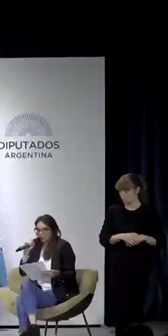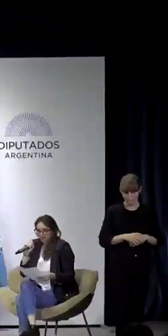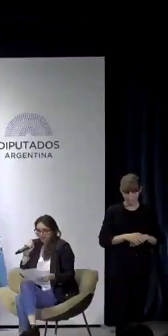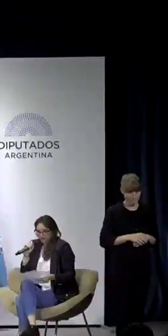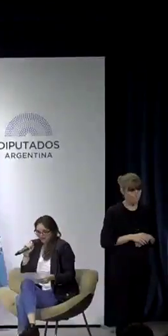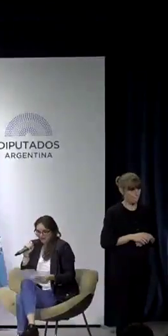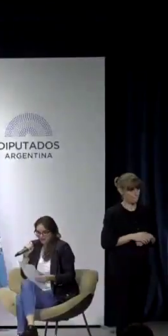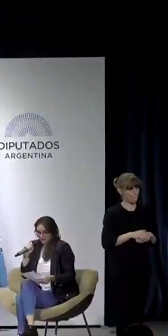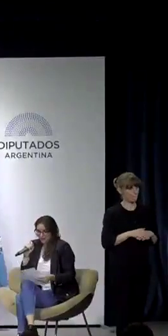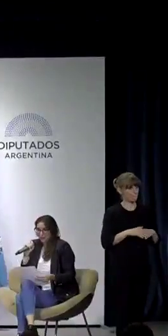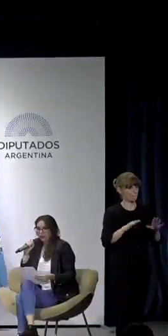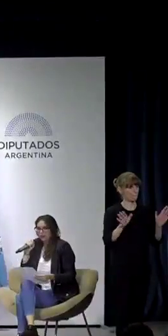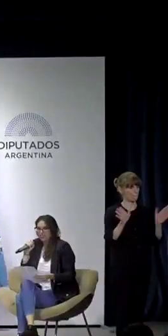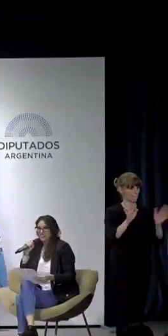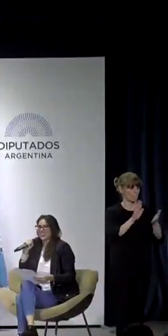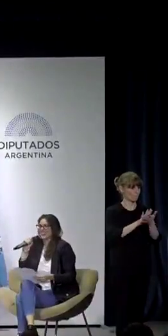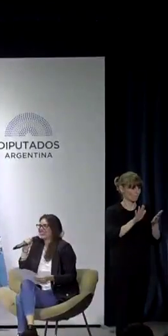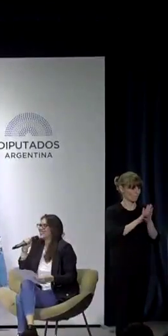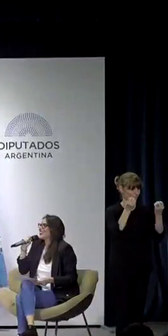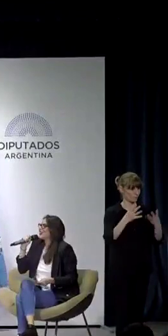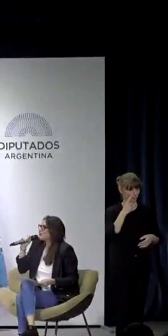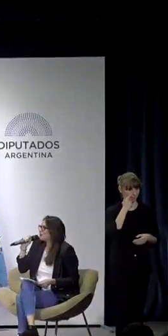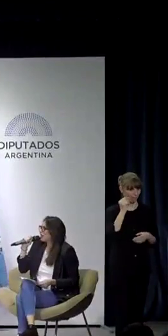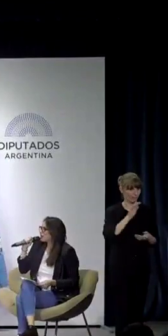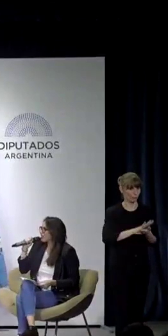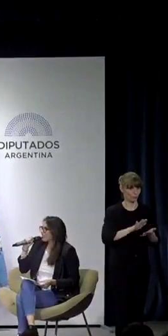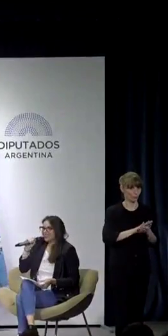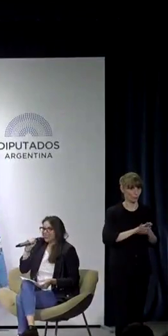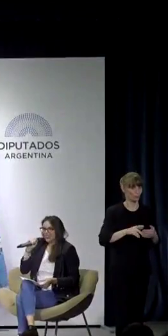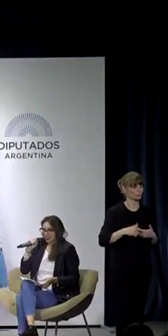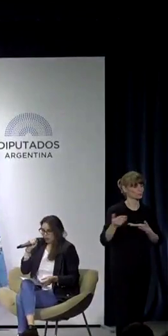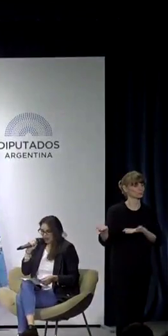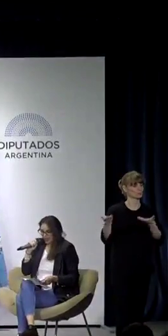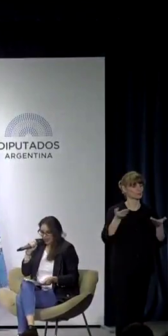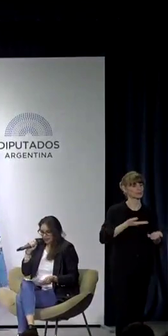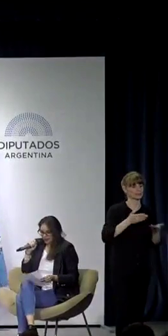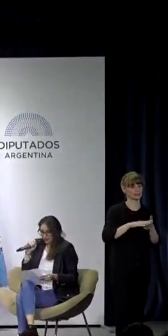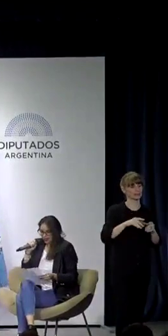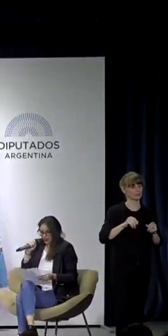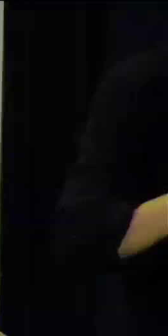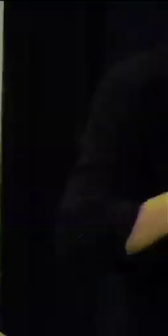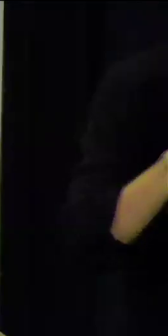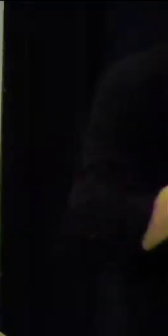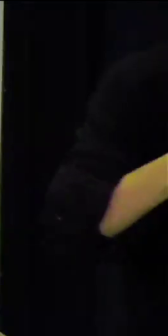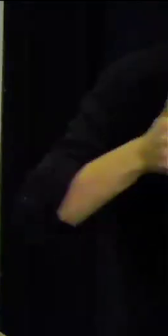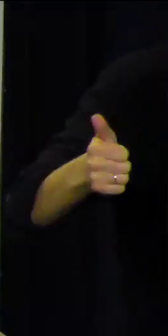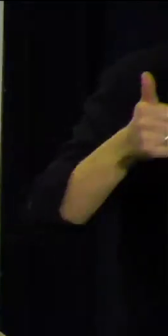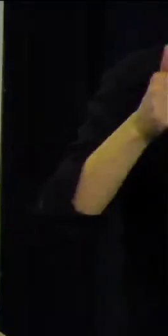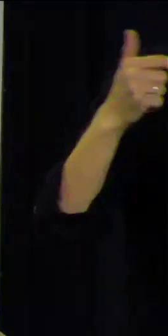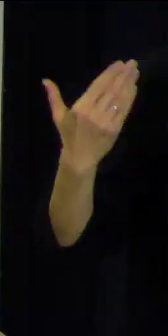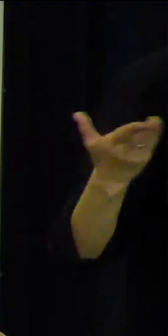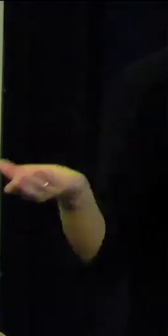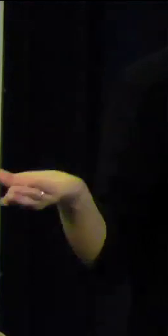Hola, de nuevo buenos días. Voy a presentar este panel. Estamos